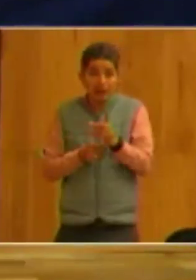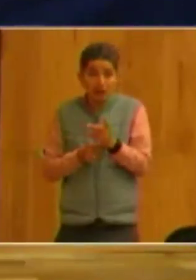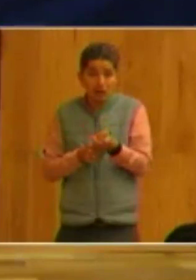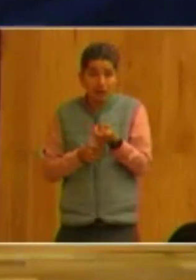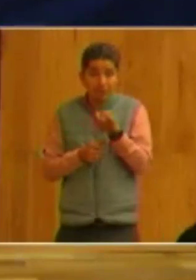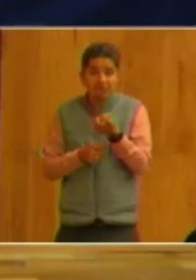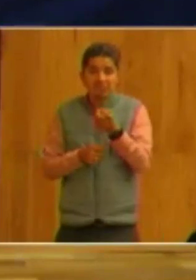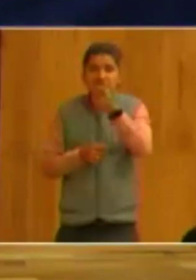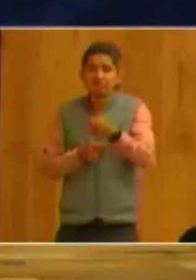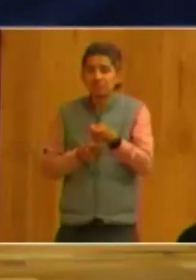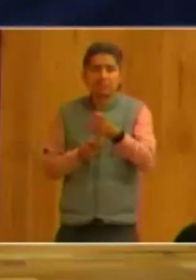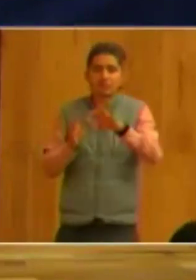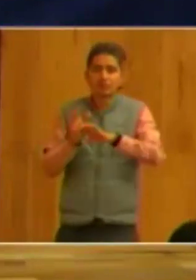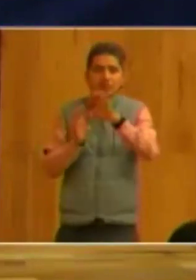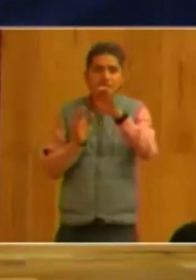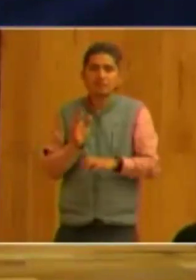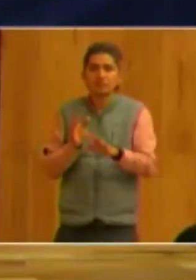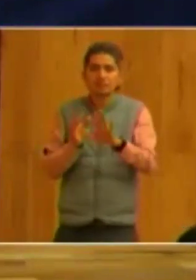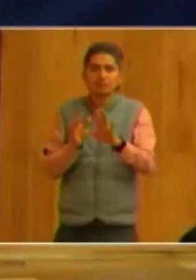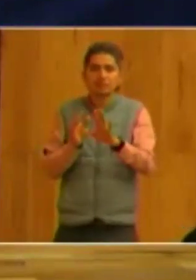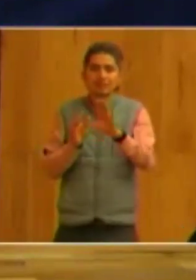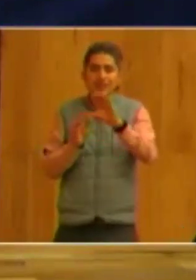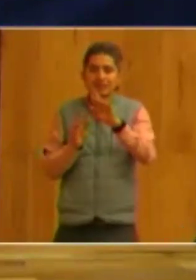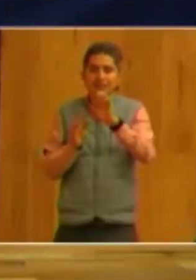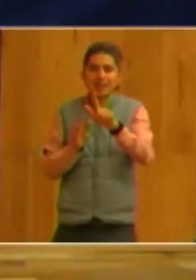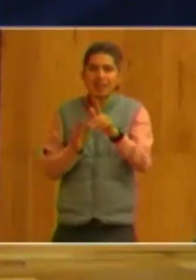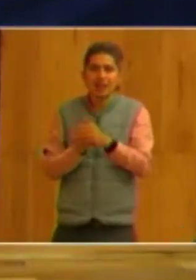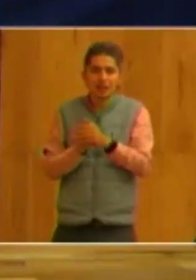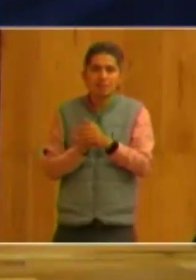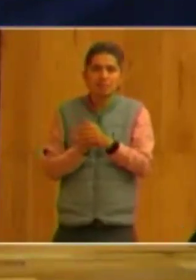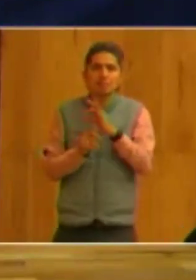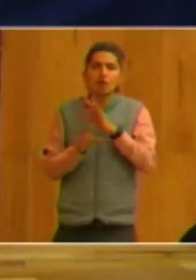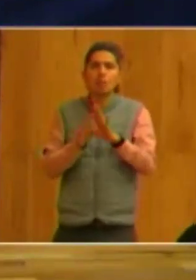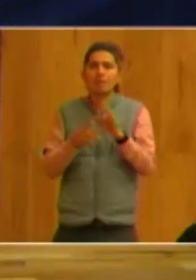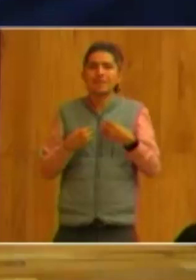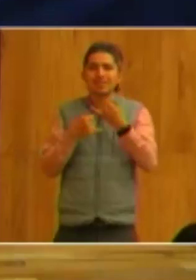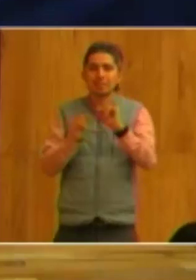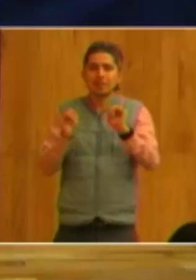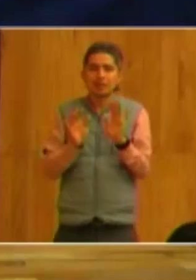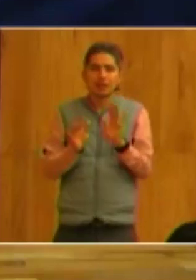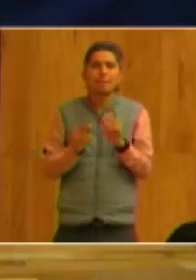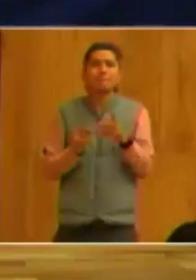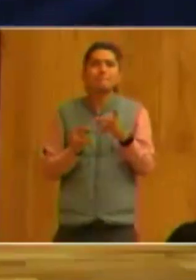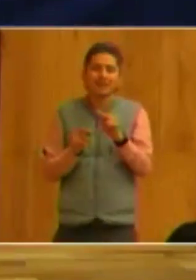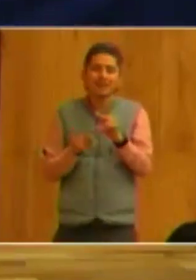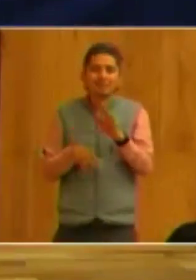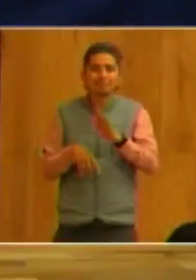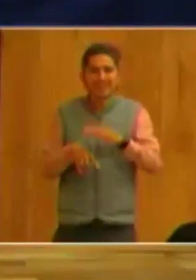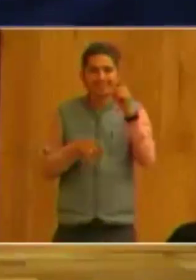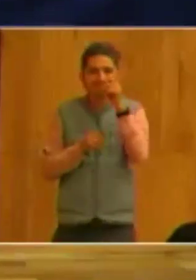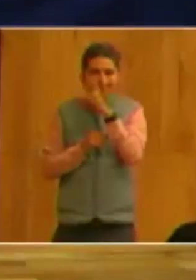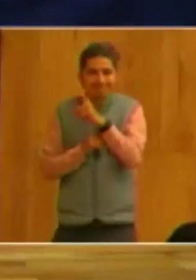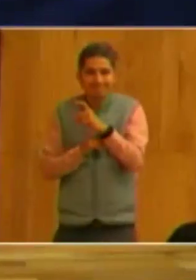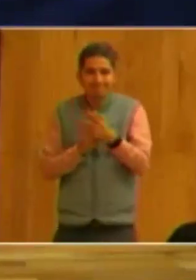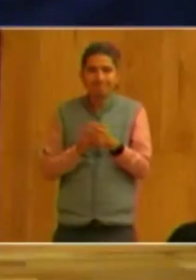que, por ejemplo, en una vía civil no pueda promover de manera independiente, pero tendría un poquito de más conflicto.